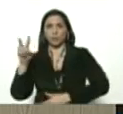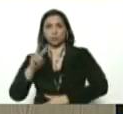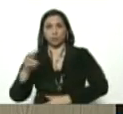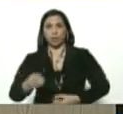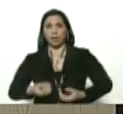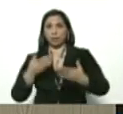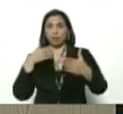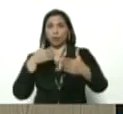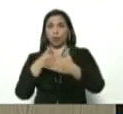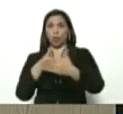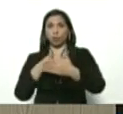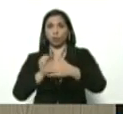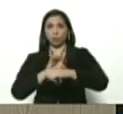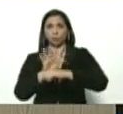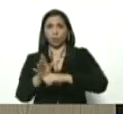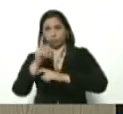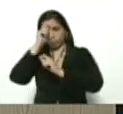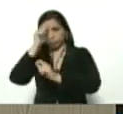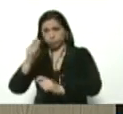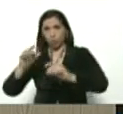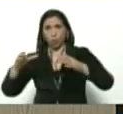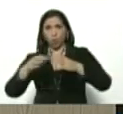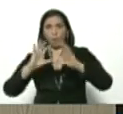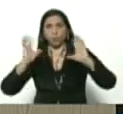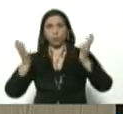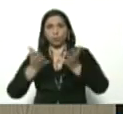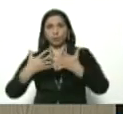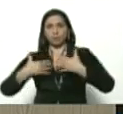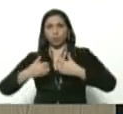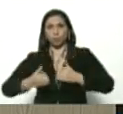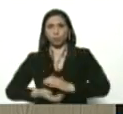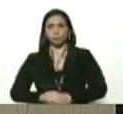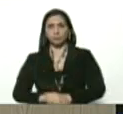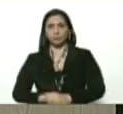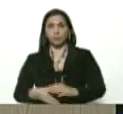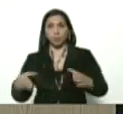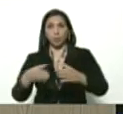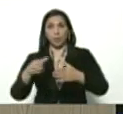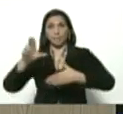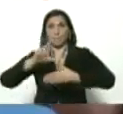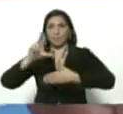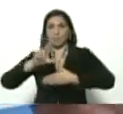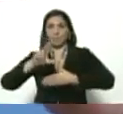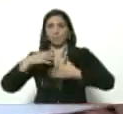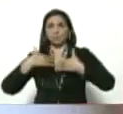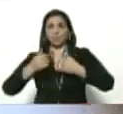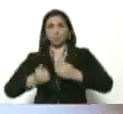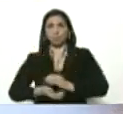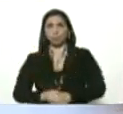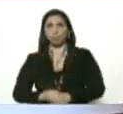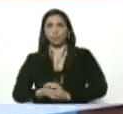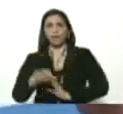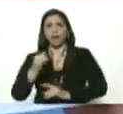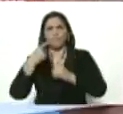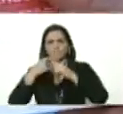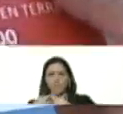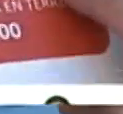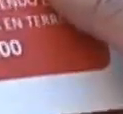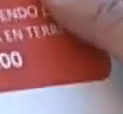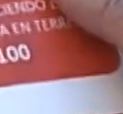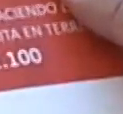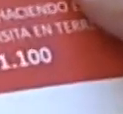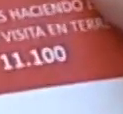contra el commit 19 reconocido por la organización mundial de la salud y la organización panamericana de la salud está la encuesta del sistema